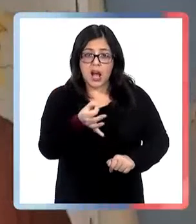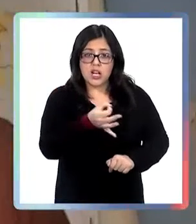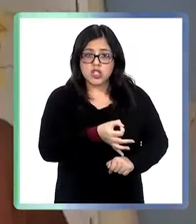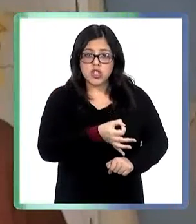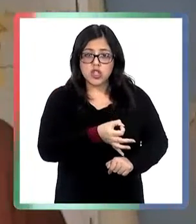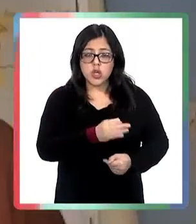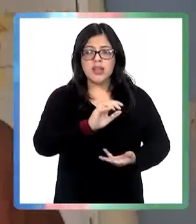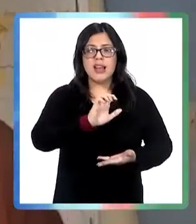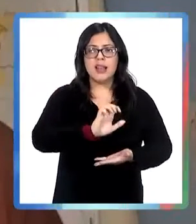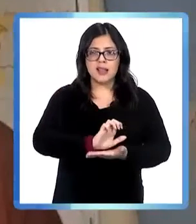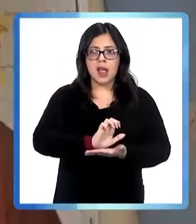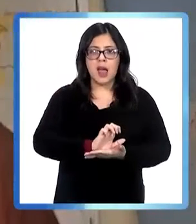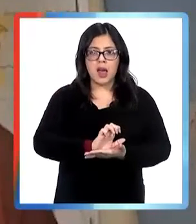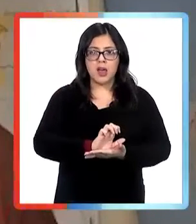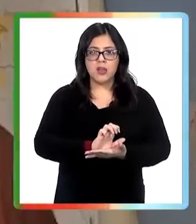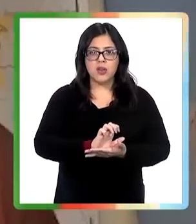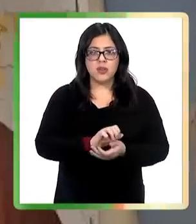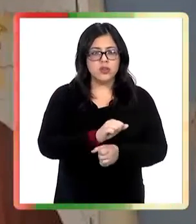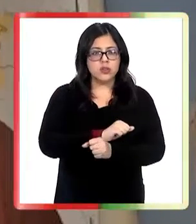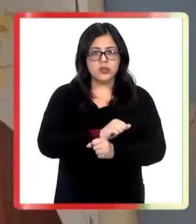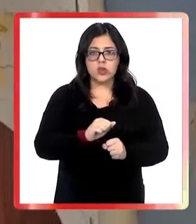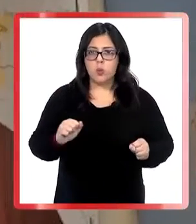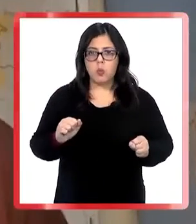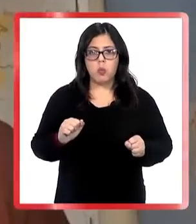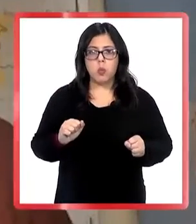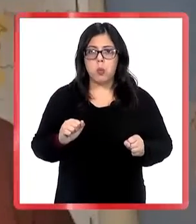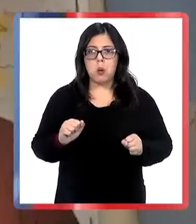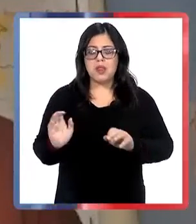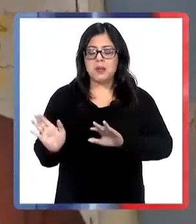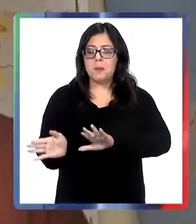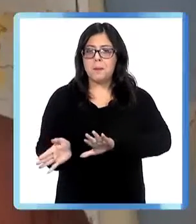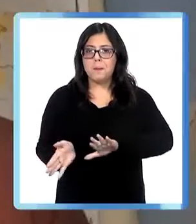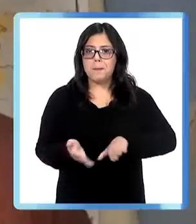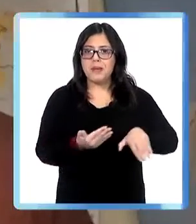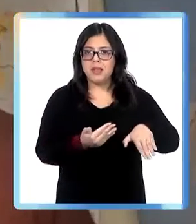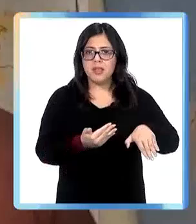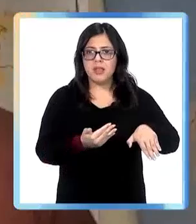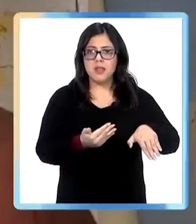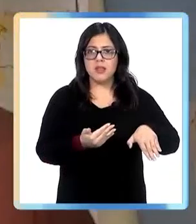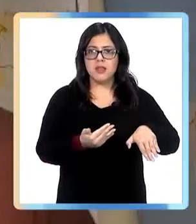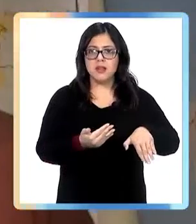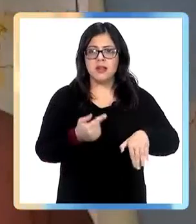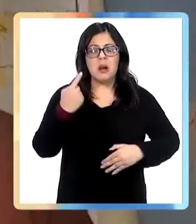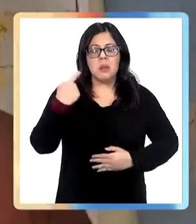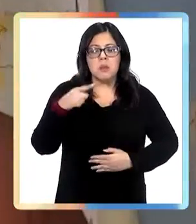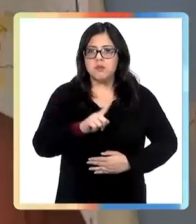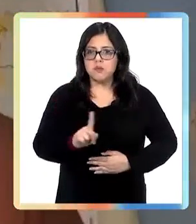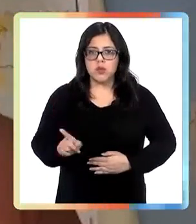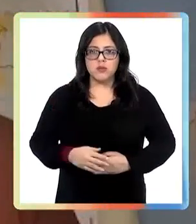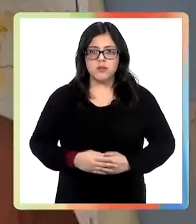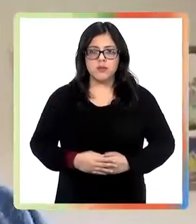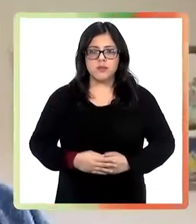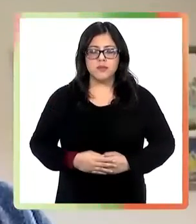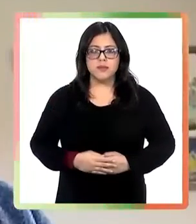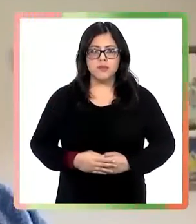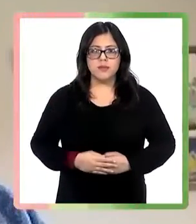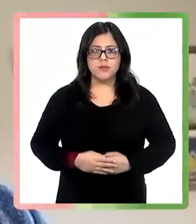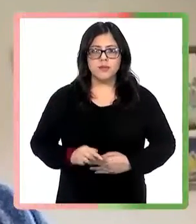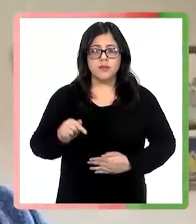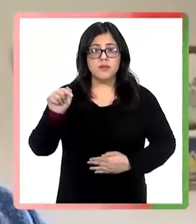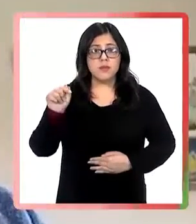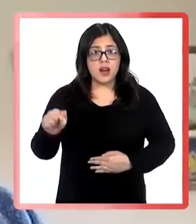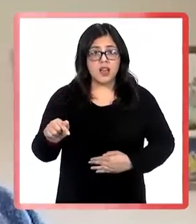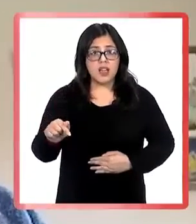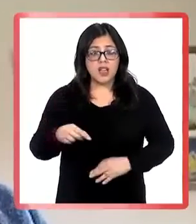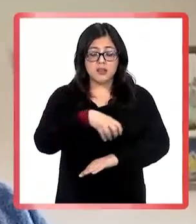estas declaraciones, el Estado no puede permanecer impávido o hacer la vista gorda. Lo que le